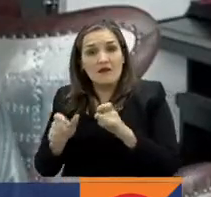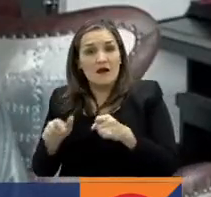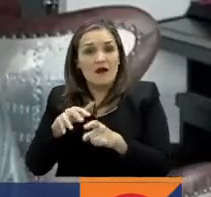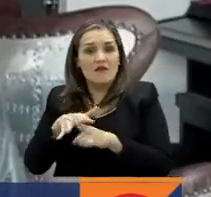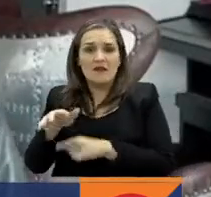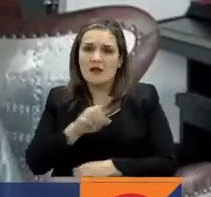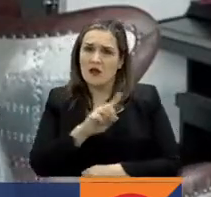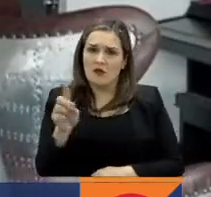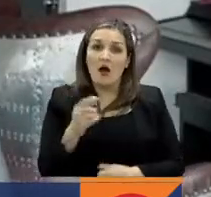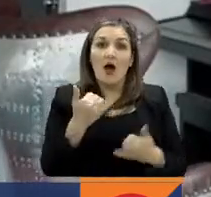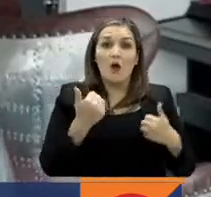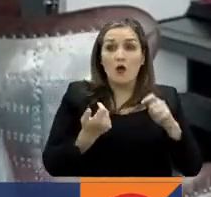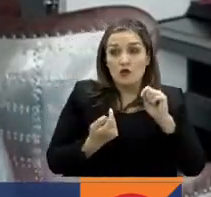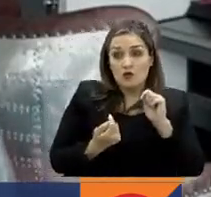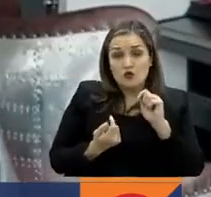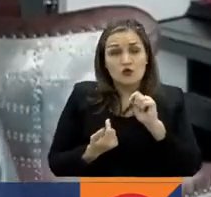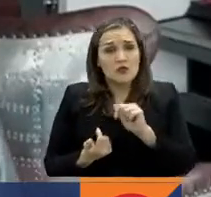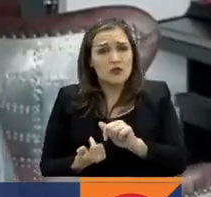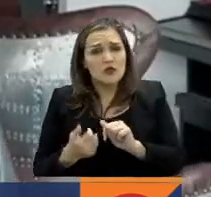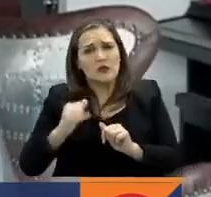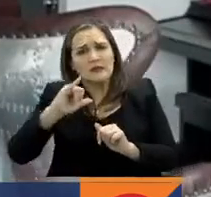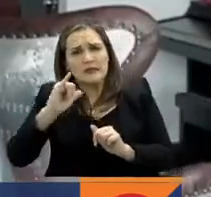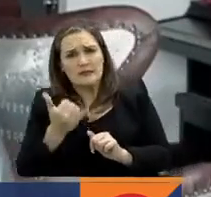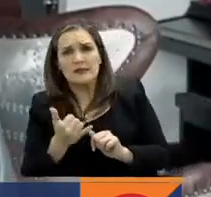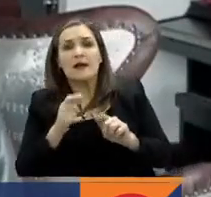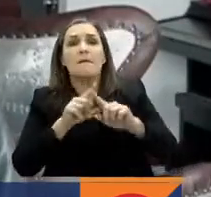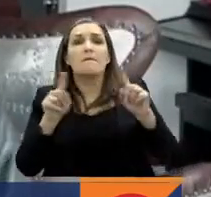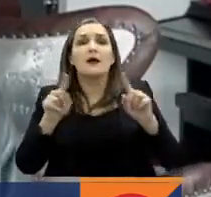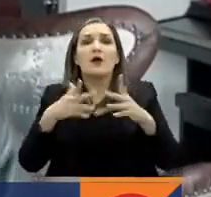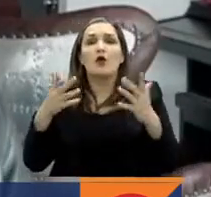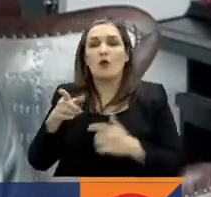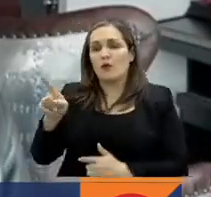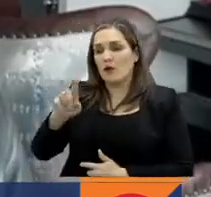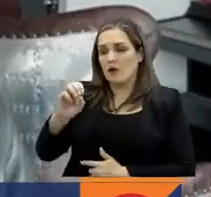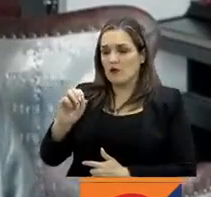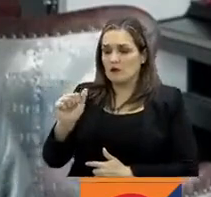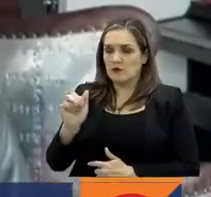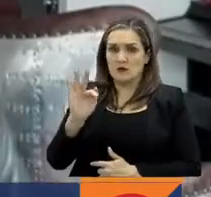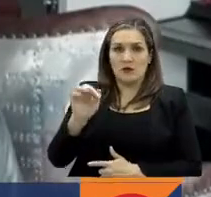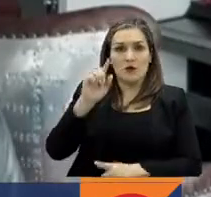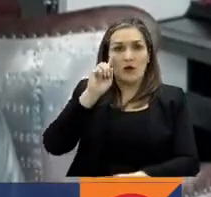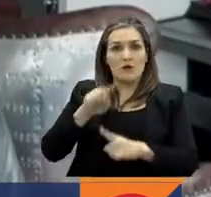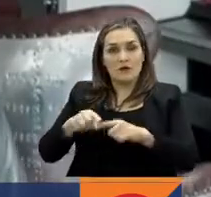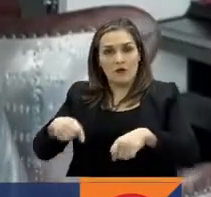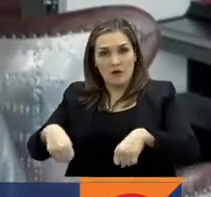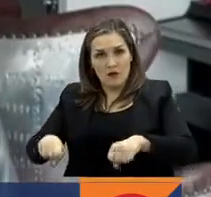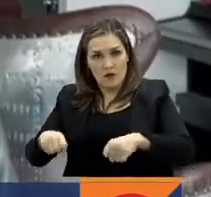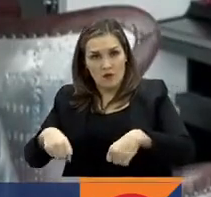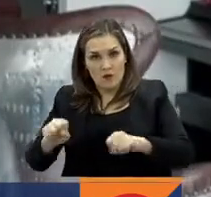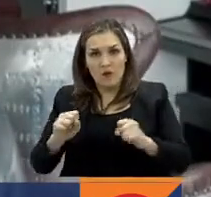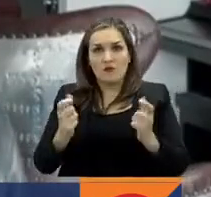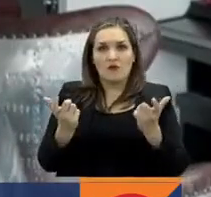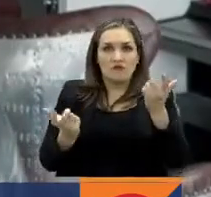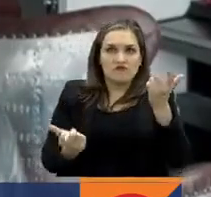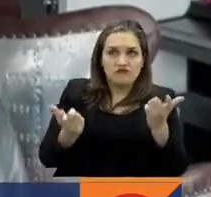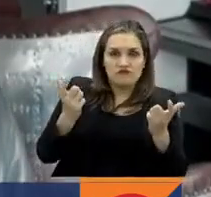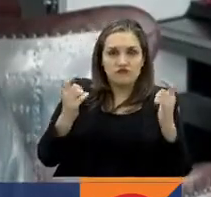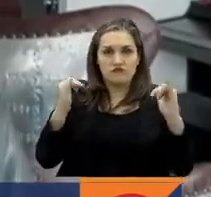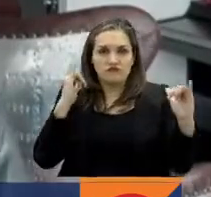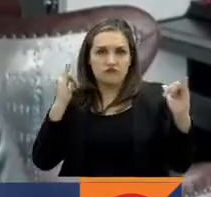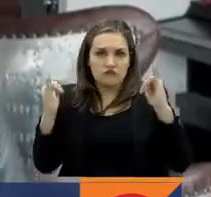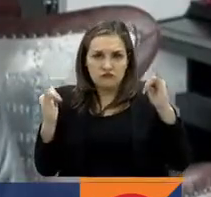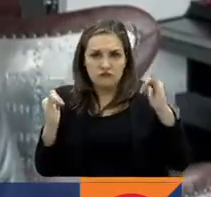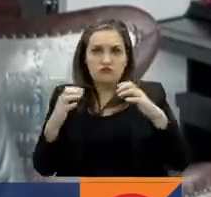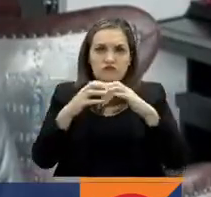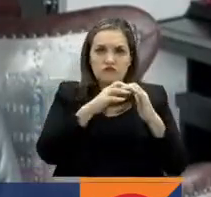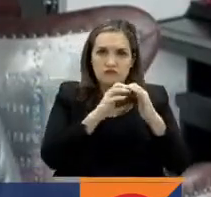proponemos que estos subsidios estén focalizados a través del SOAT para motos, transporte de carga y transporte público.